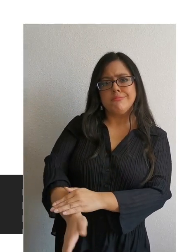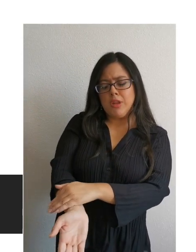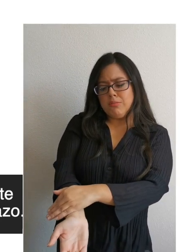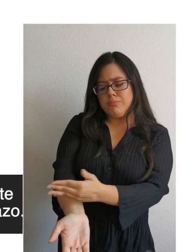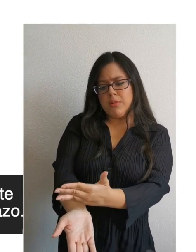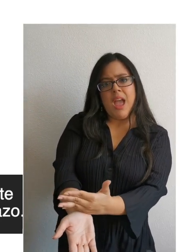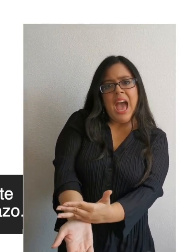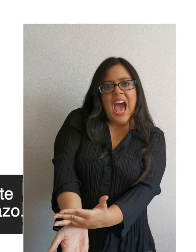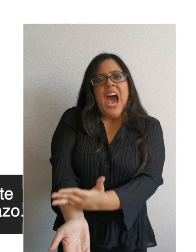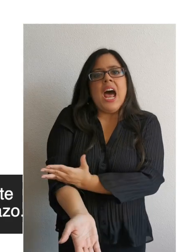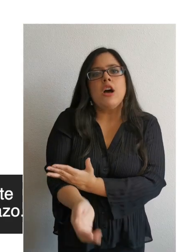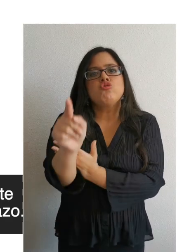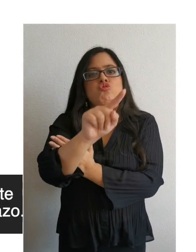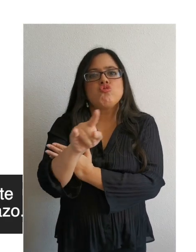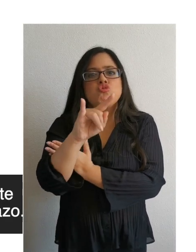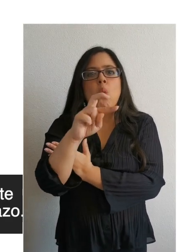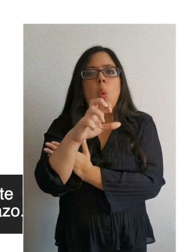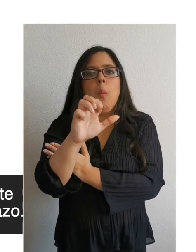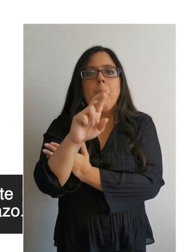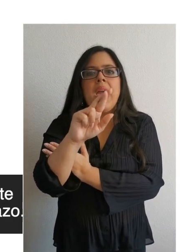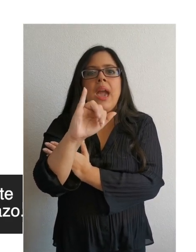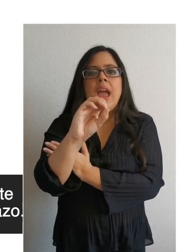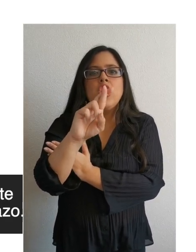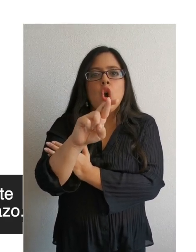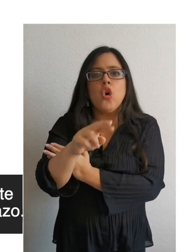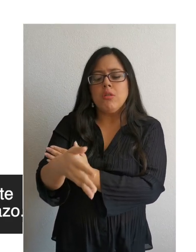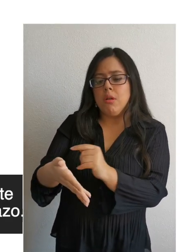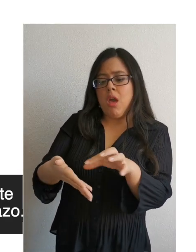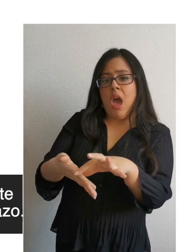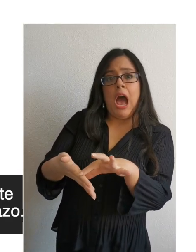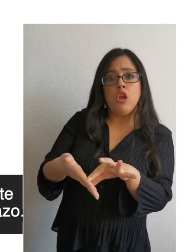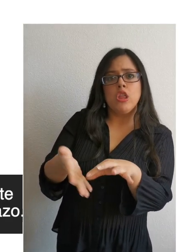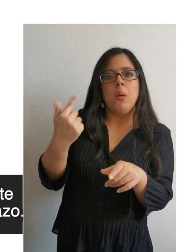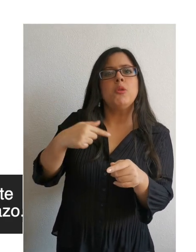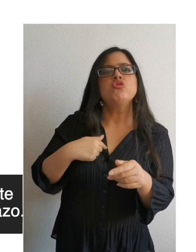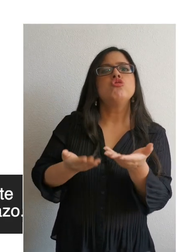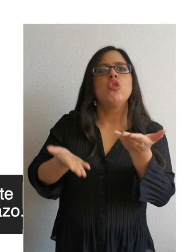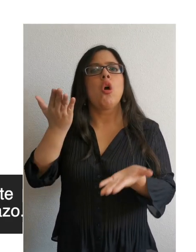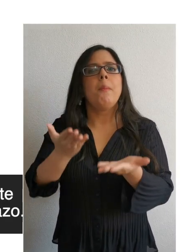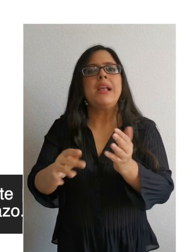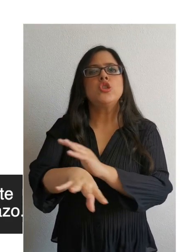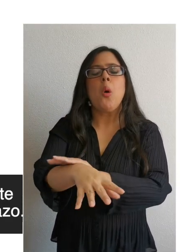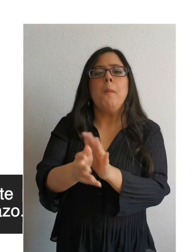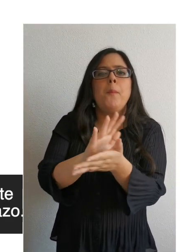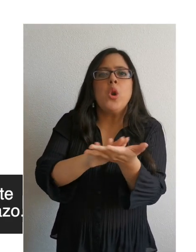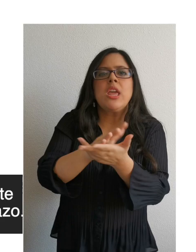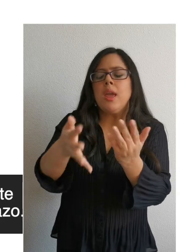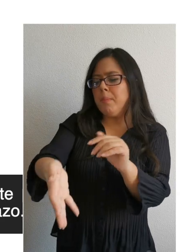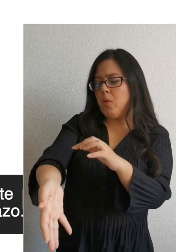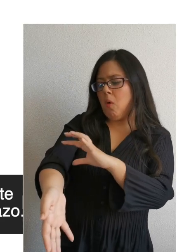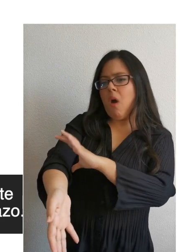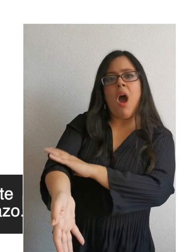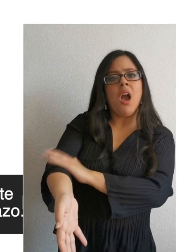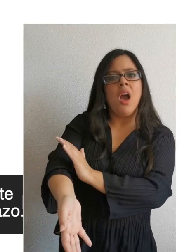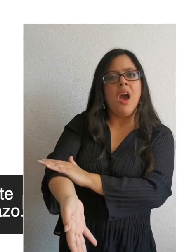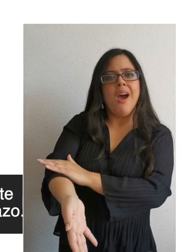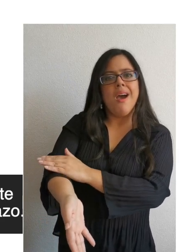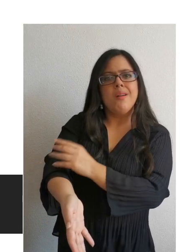dedos. Siempre hay que recordar la posición, pero igualmente la muñeca es inferior si la comparamos con el